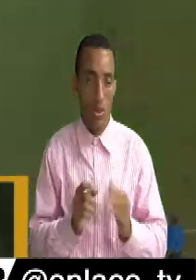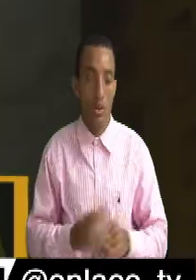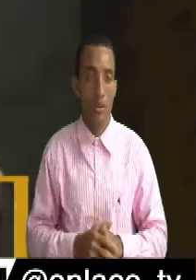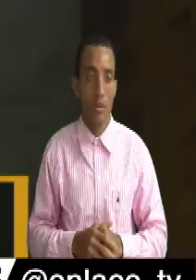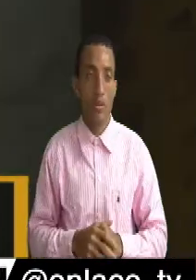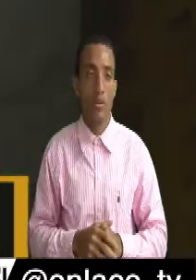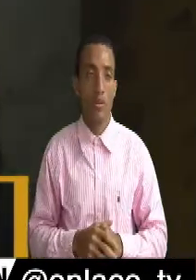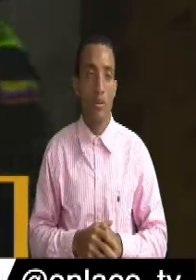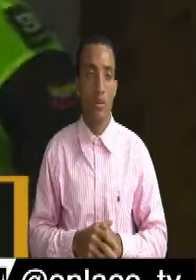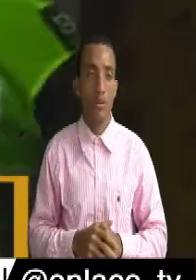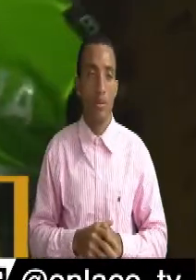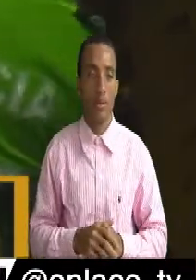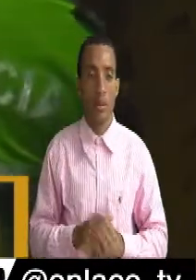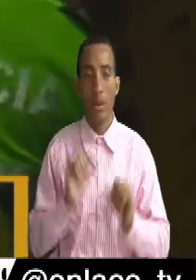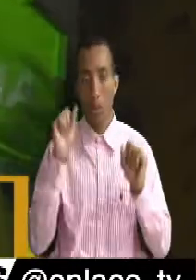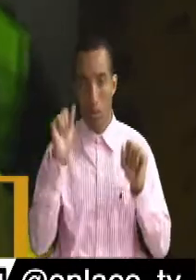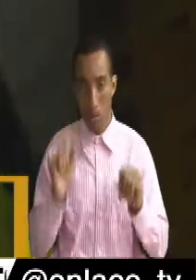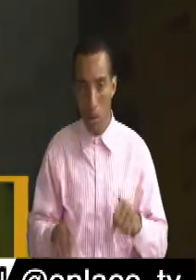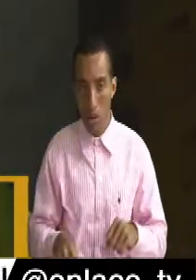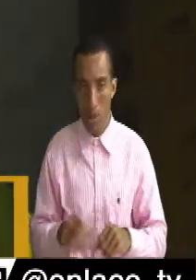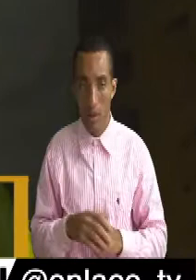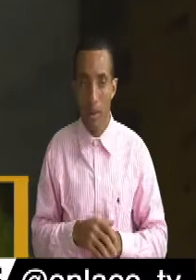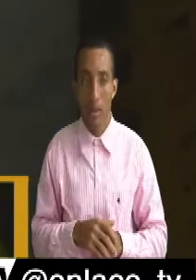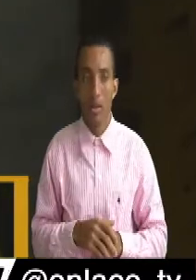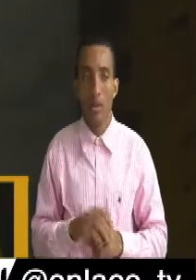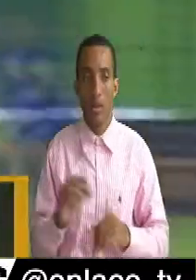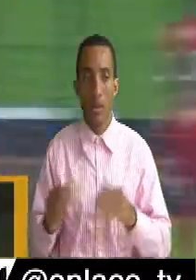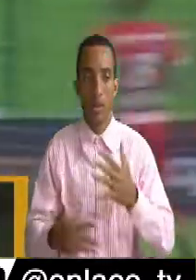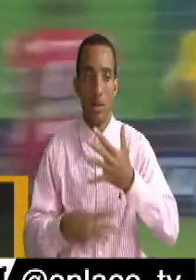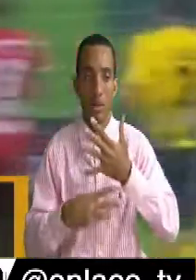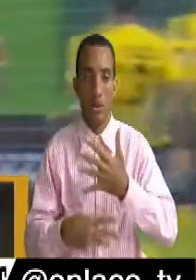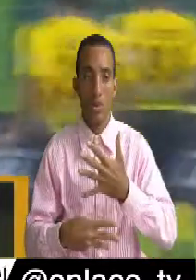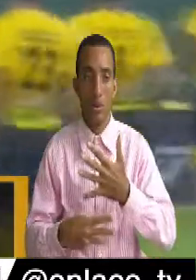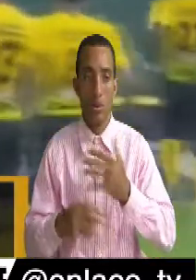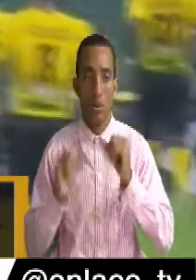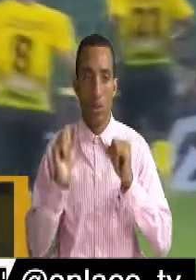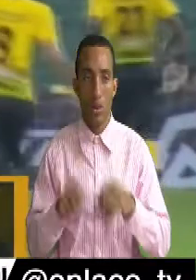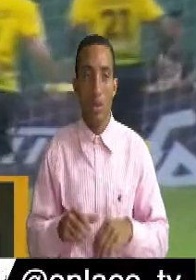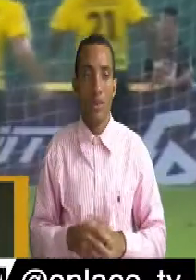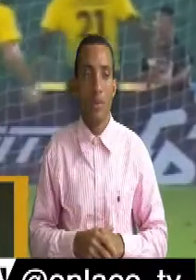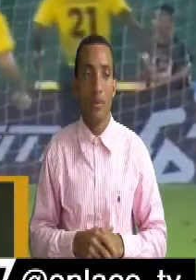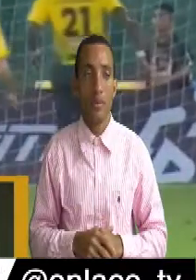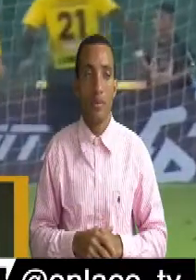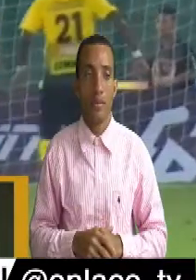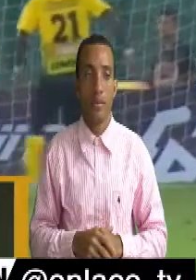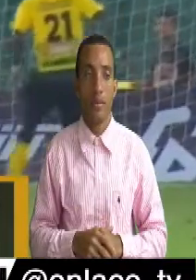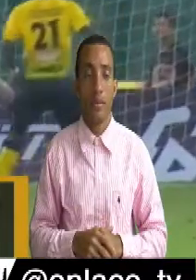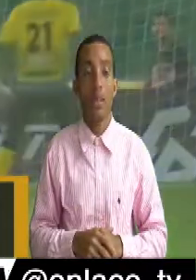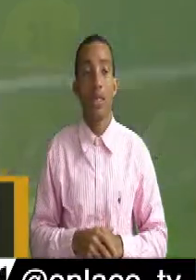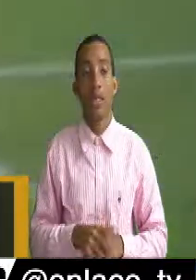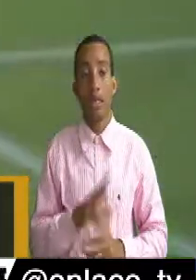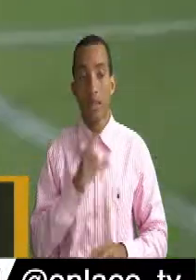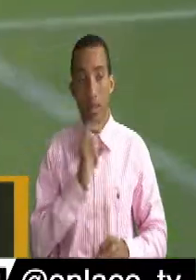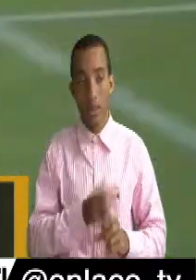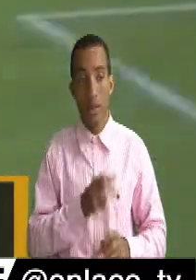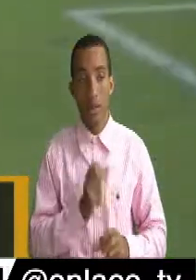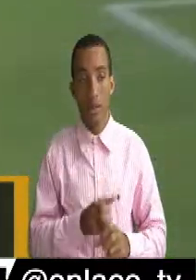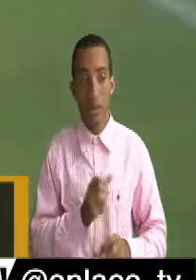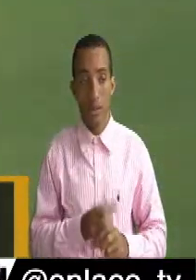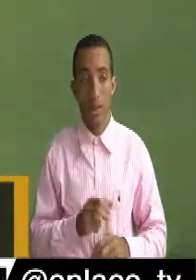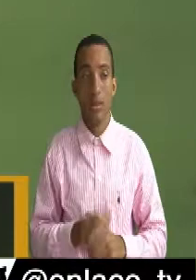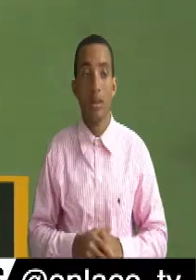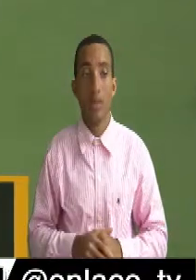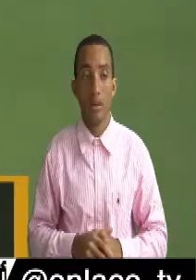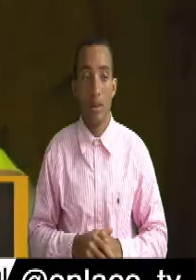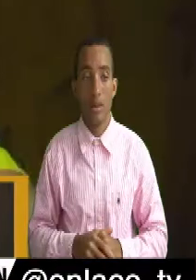sumando sabemos que podemos estar en la fiesta de los 8 y eso es lo que vamos a hacer. También reconocen que no la tuvieron fácil frente a Patriotas Fútbol Club.